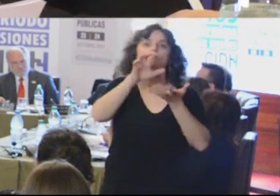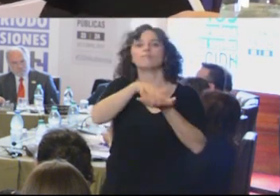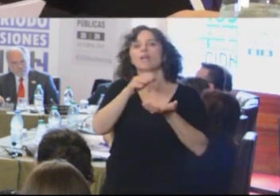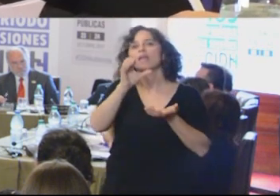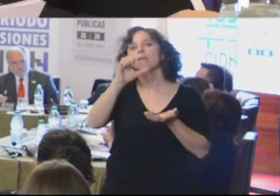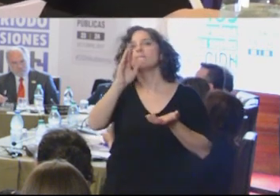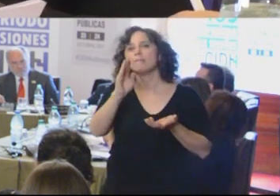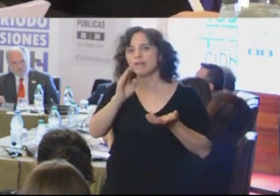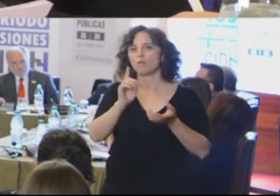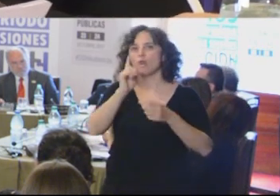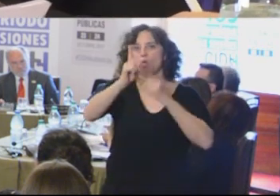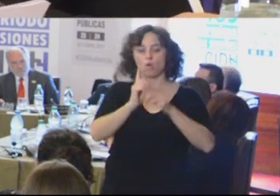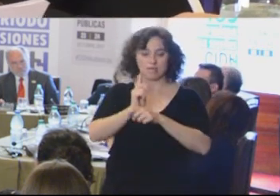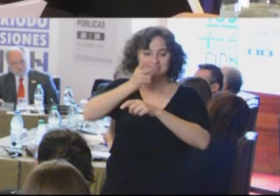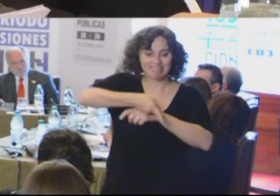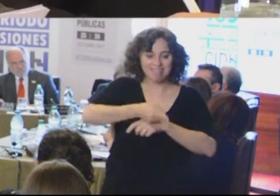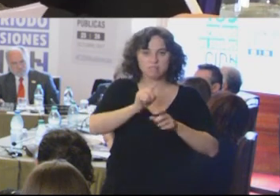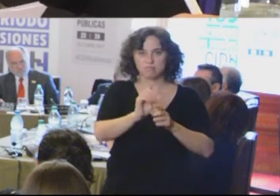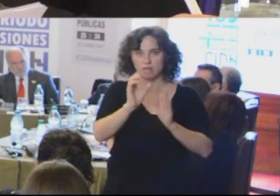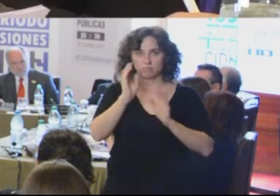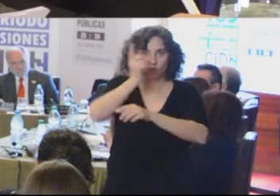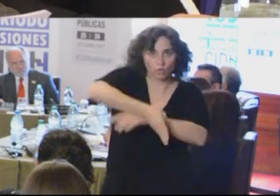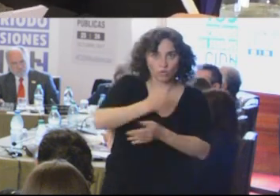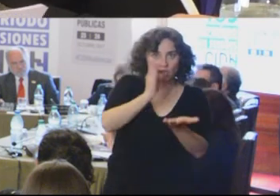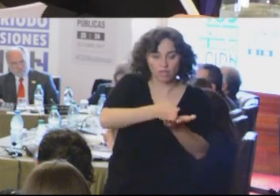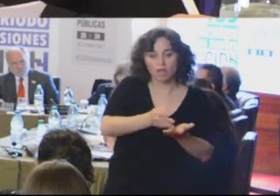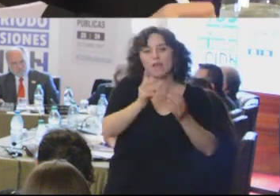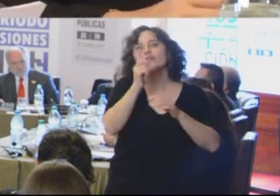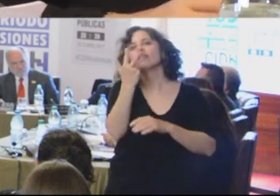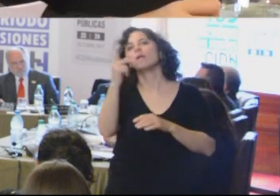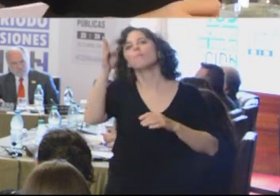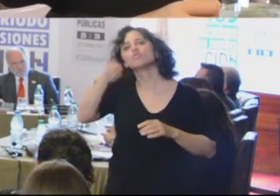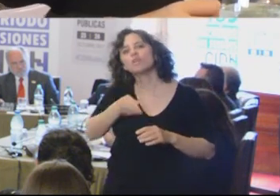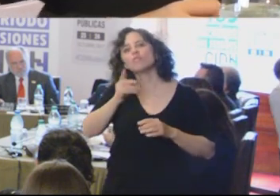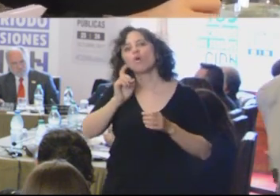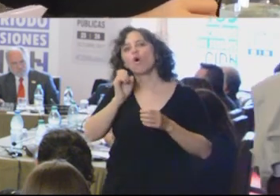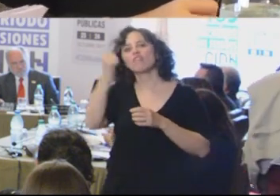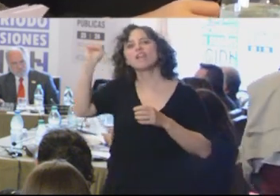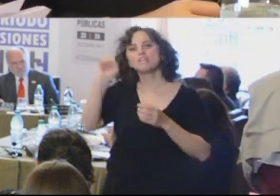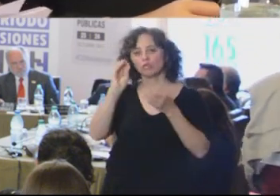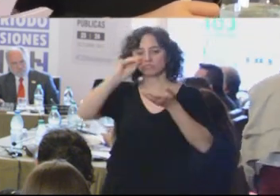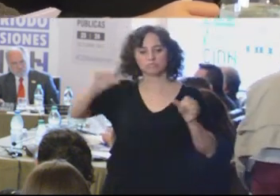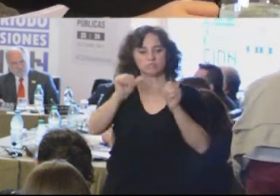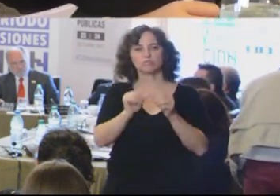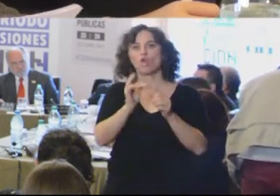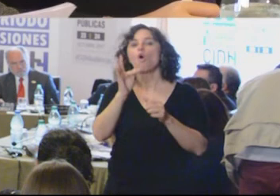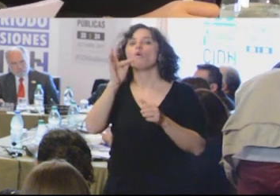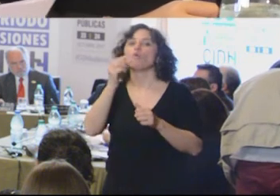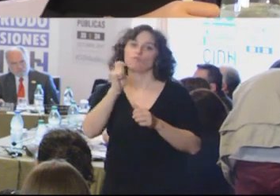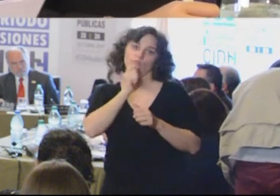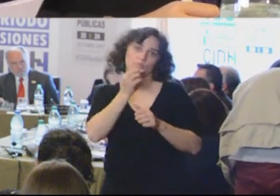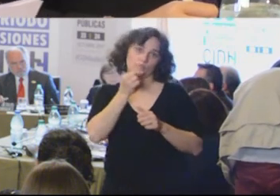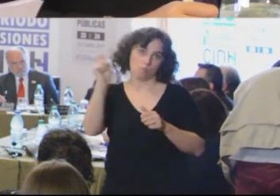sentencia condenatoria es del 3 por ciento la de los delitos cometidos por miembros de la fuerza pública es del 12%